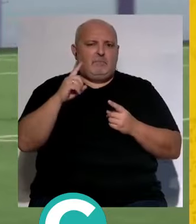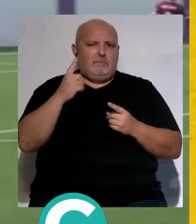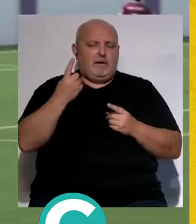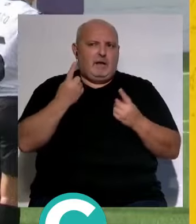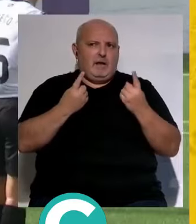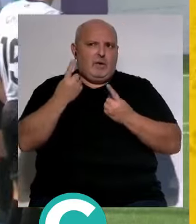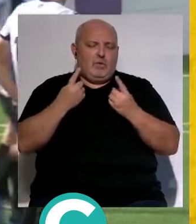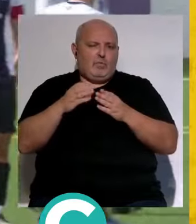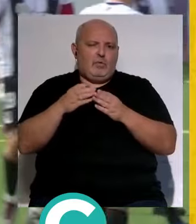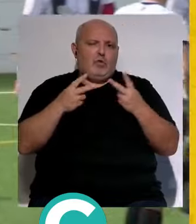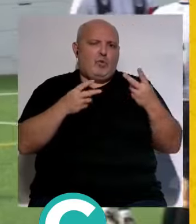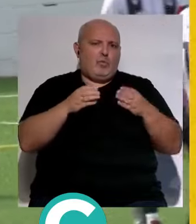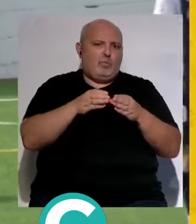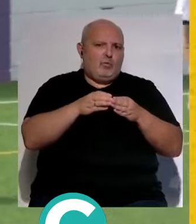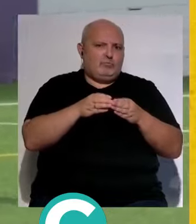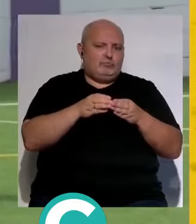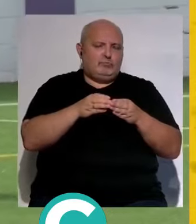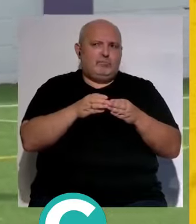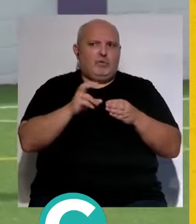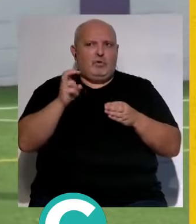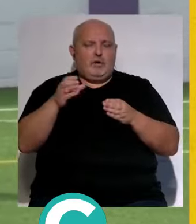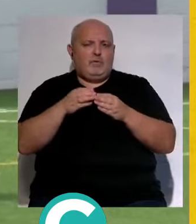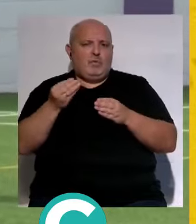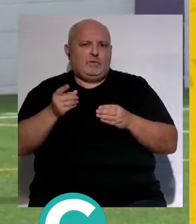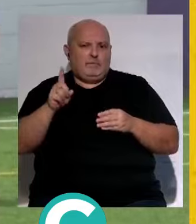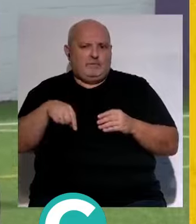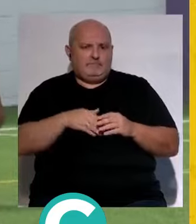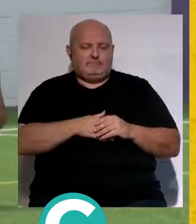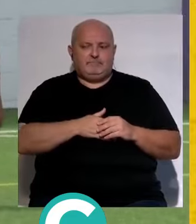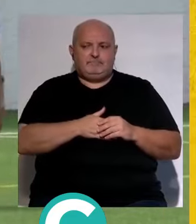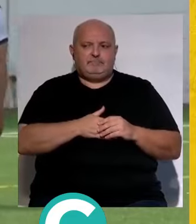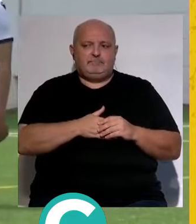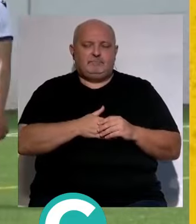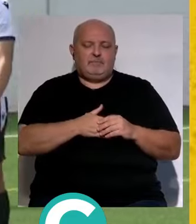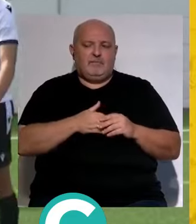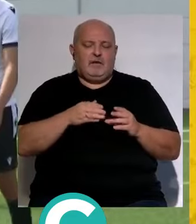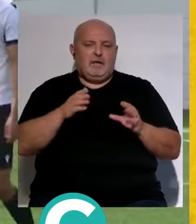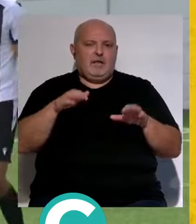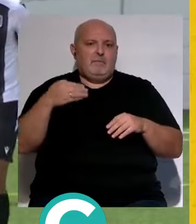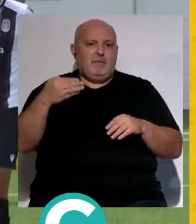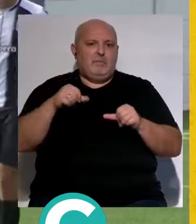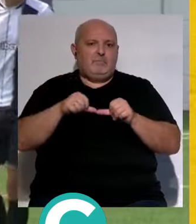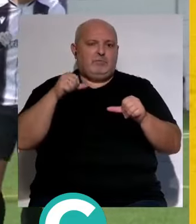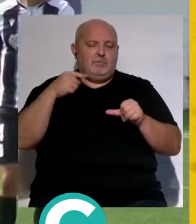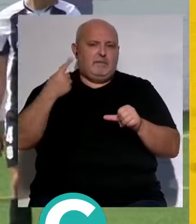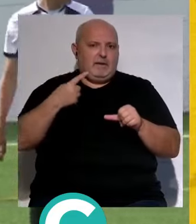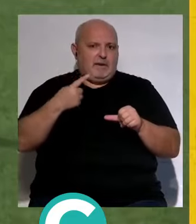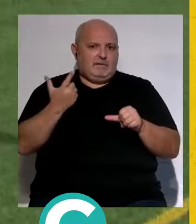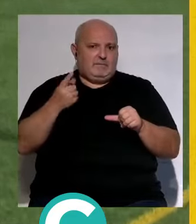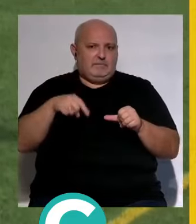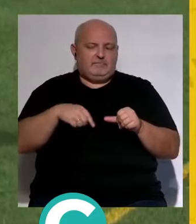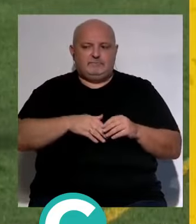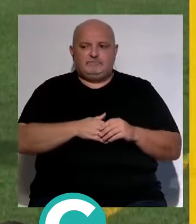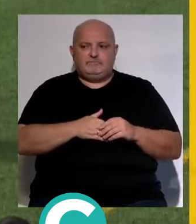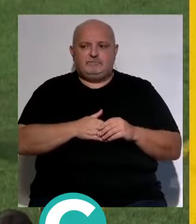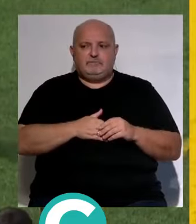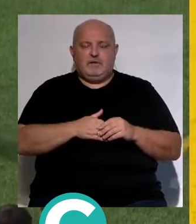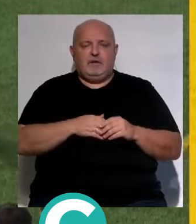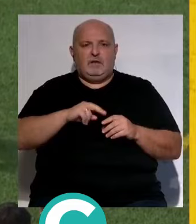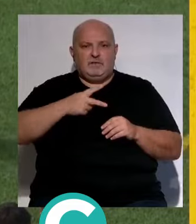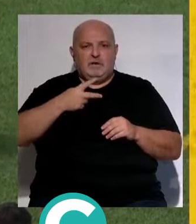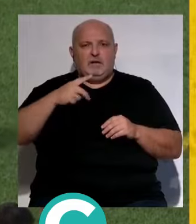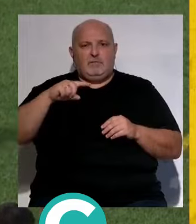cada uno de los grupos, hay 2 grupos, creo recordar, y hay equipos muy buenos, pero bueno, estamos hablando del filial del Cádiz, un equipo que está en primera división, que es que había, pues estaba una